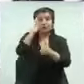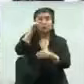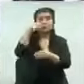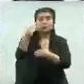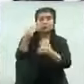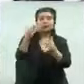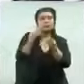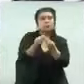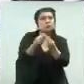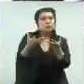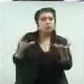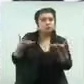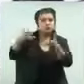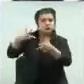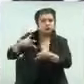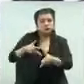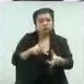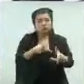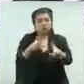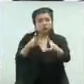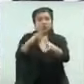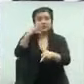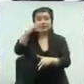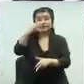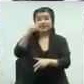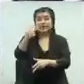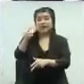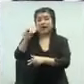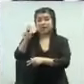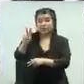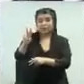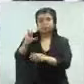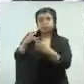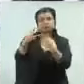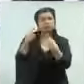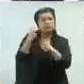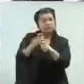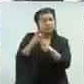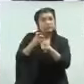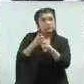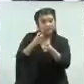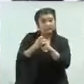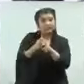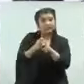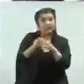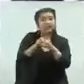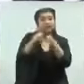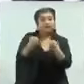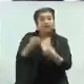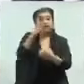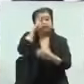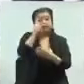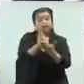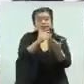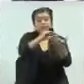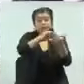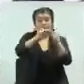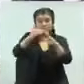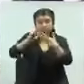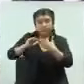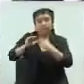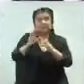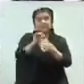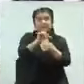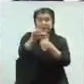carga vehicular de toda esa carretera CA2 es muy fuerte. Entonces creo que las comunidades, las aldeas, pues